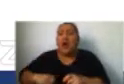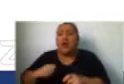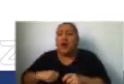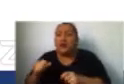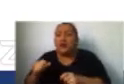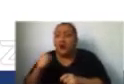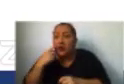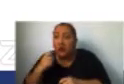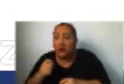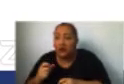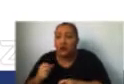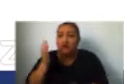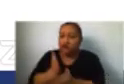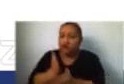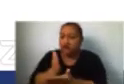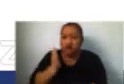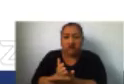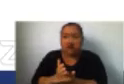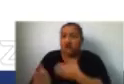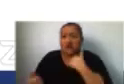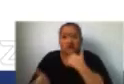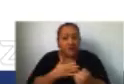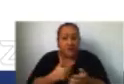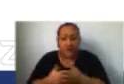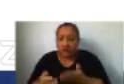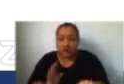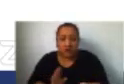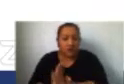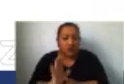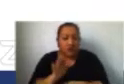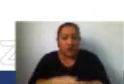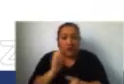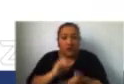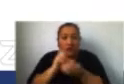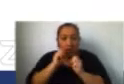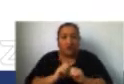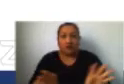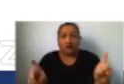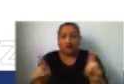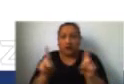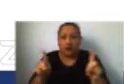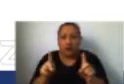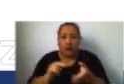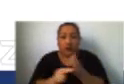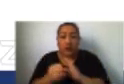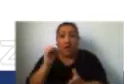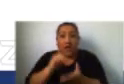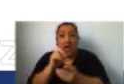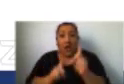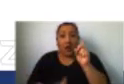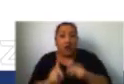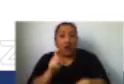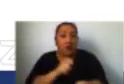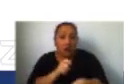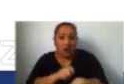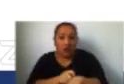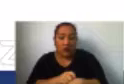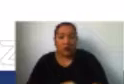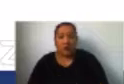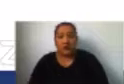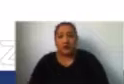más drásticos para contener el contagio. Y establecieron en algún momento que los